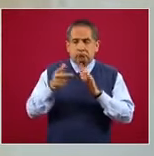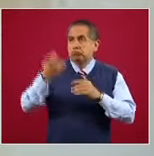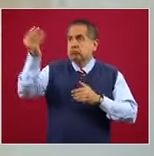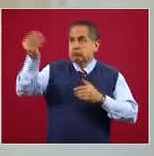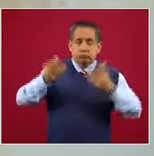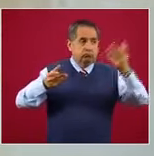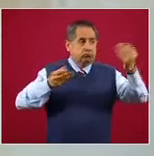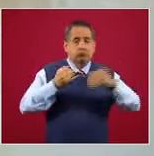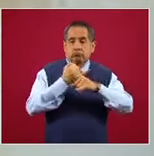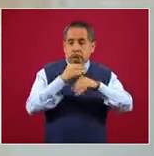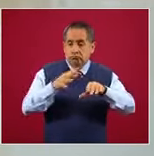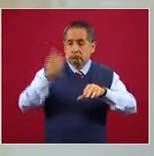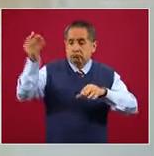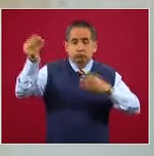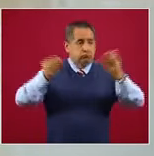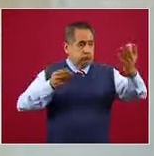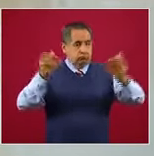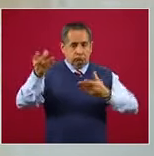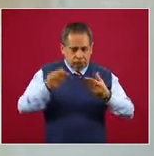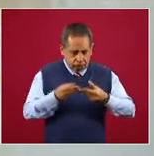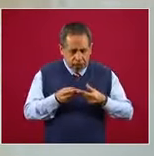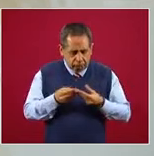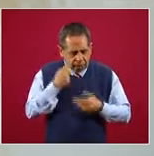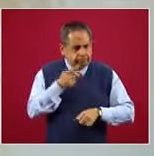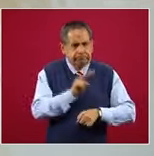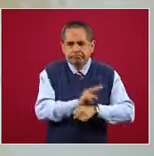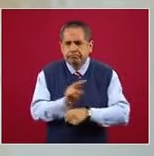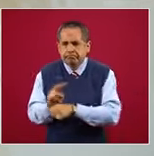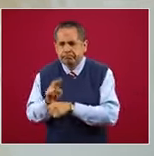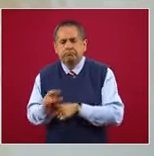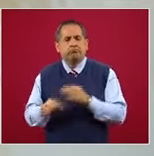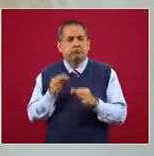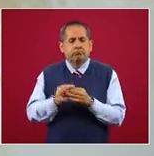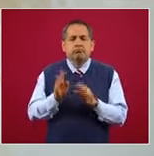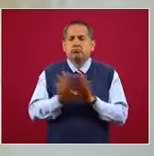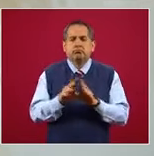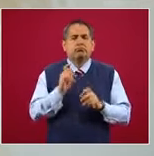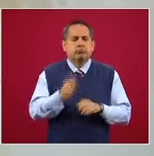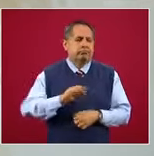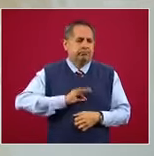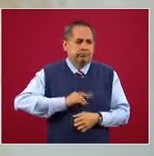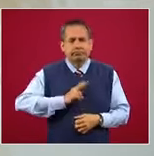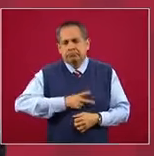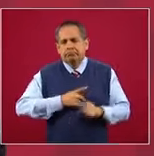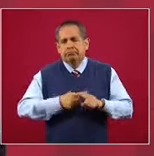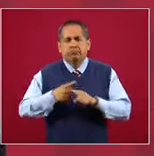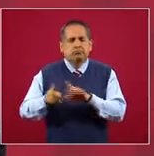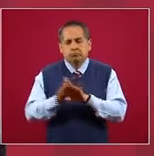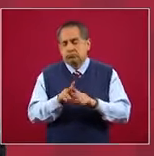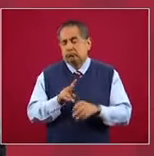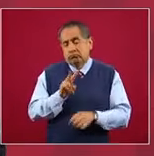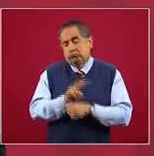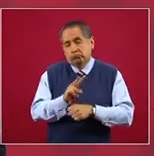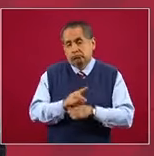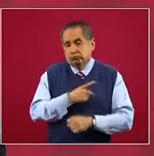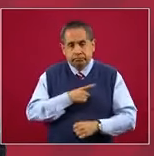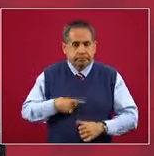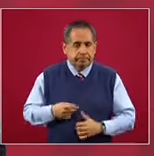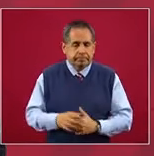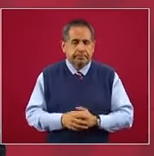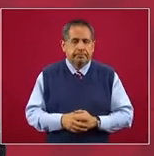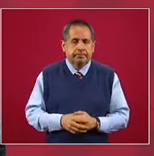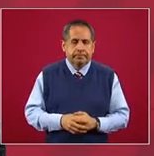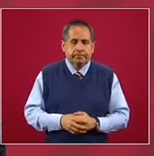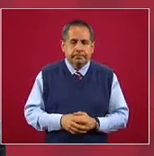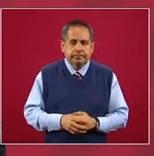proveer información para la vigilancia epidemiológica de este y muchos otros fenómenos. Ha sido